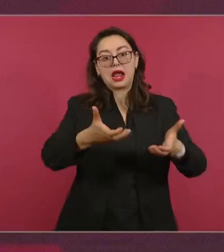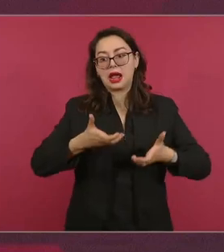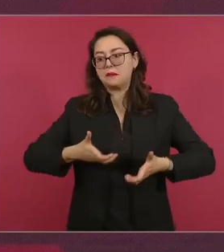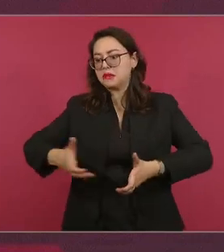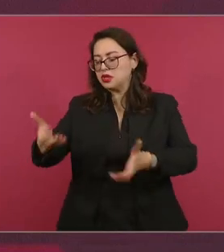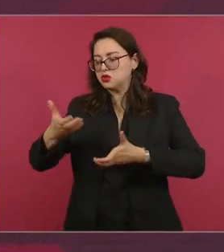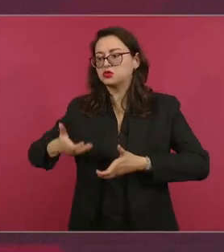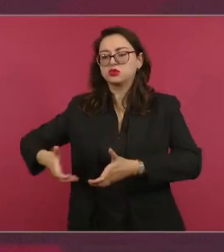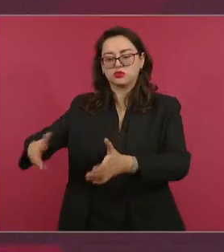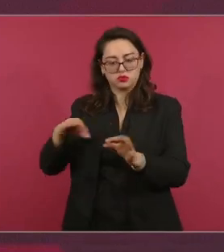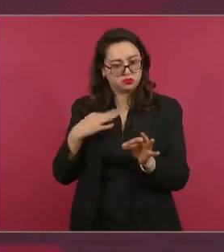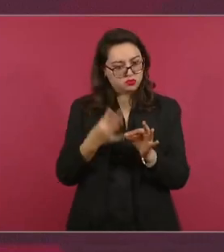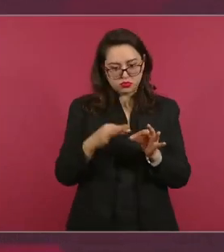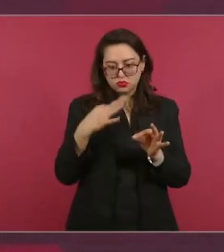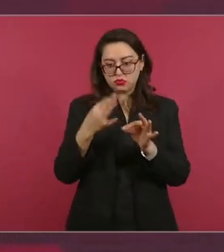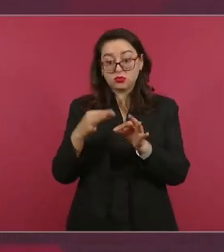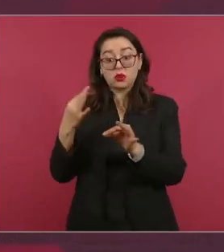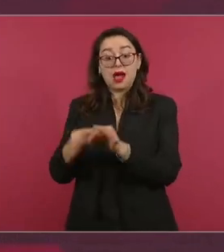camino que